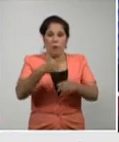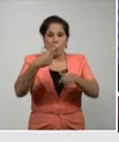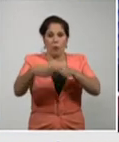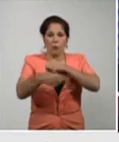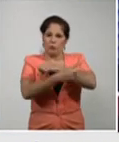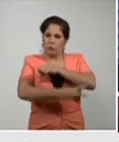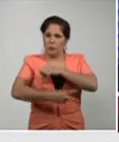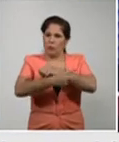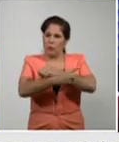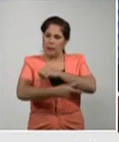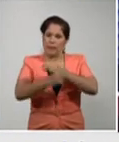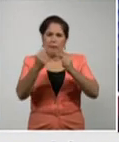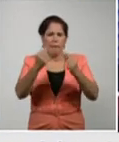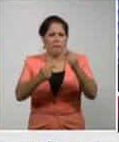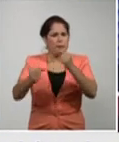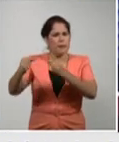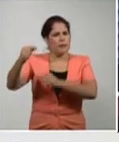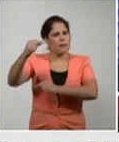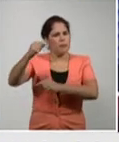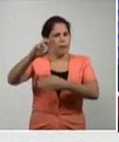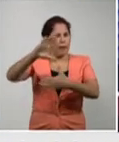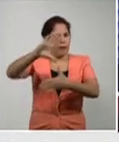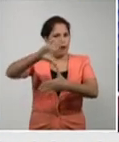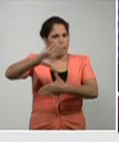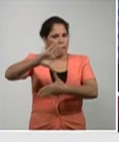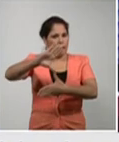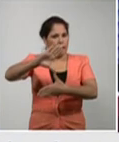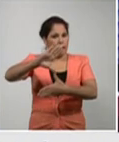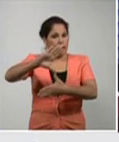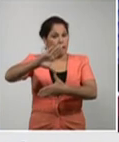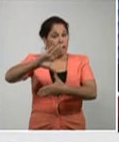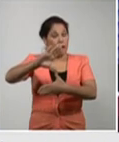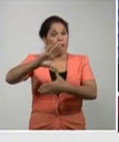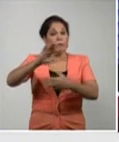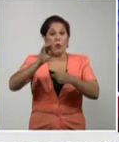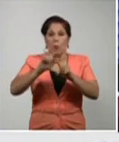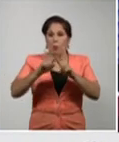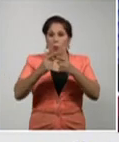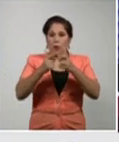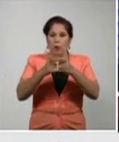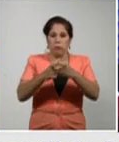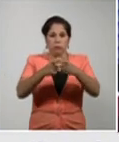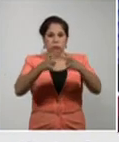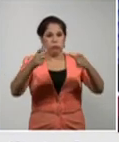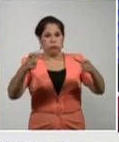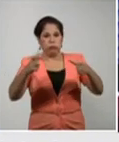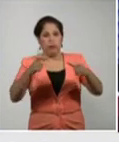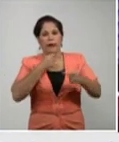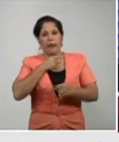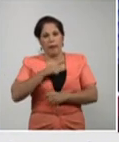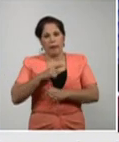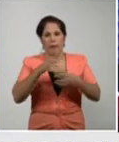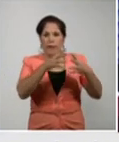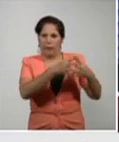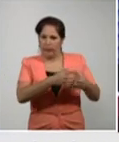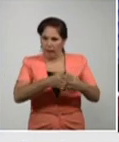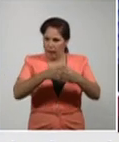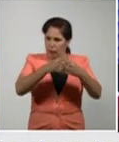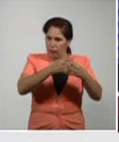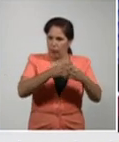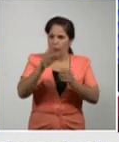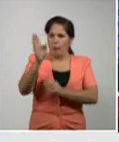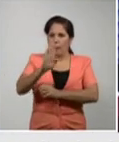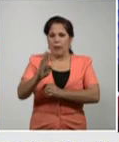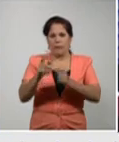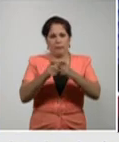regiones, principalmente en la región de las Américas, a partir del incremento de casos en naciones como Estados Unidos, Brasil. Me